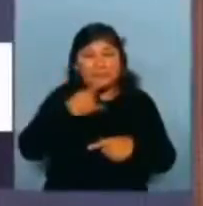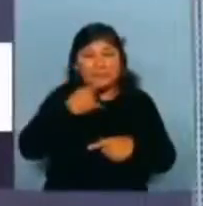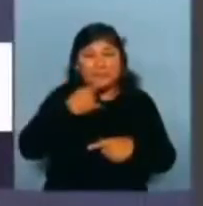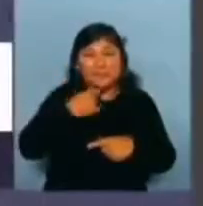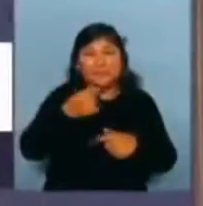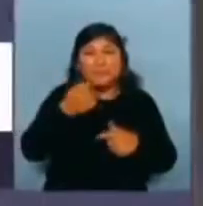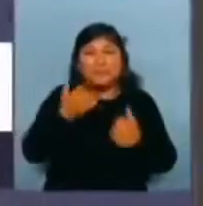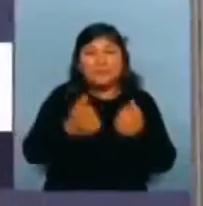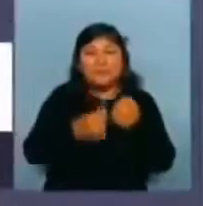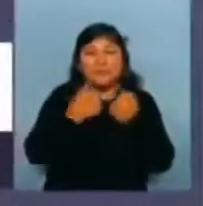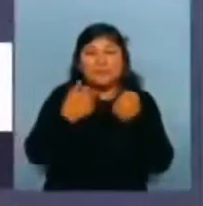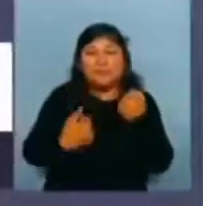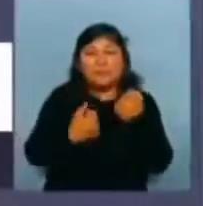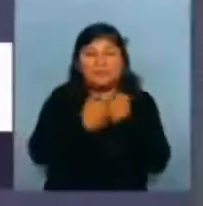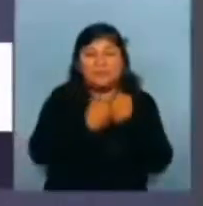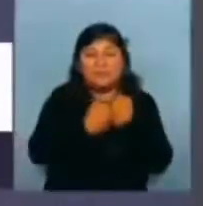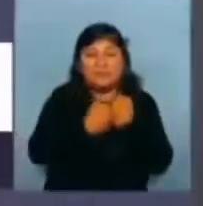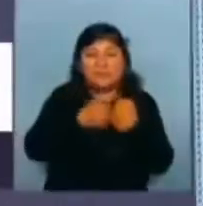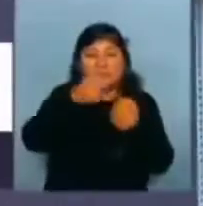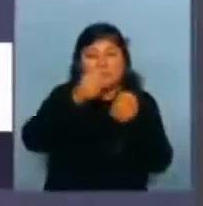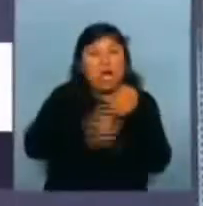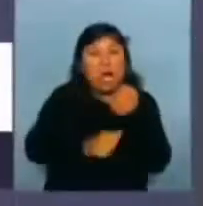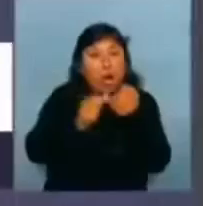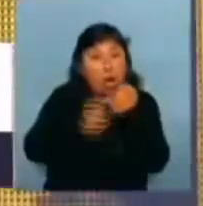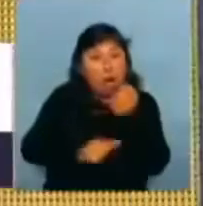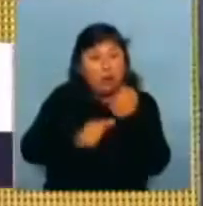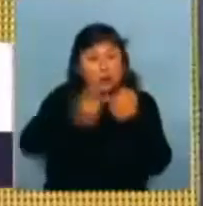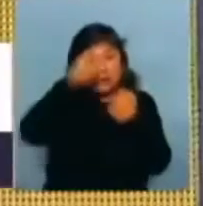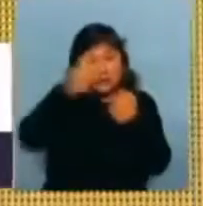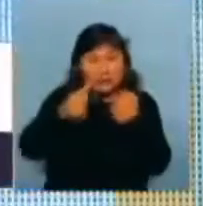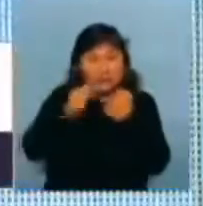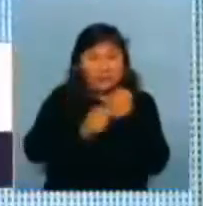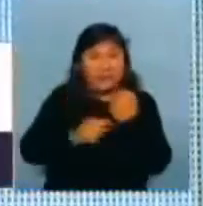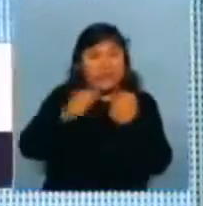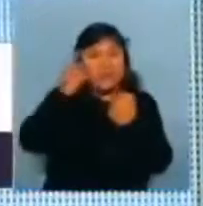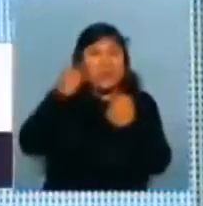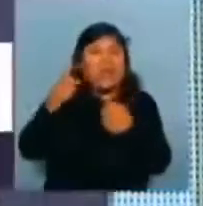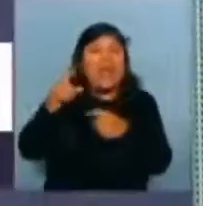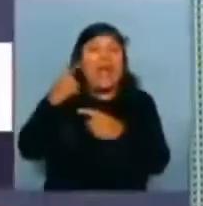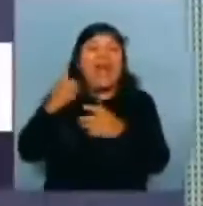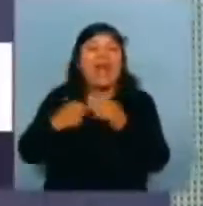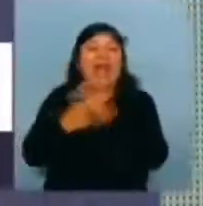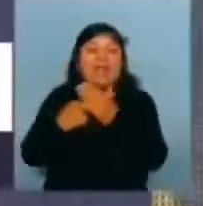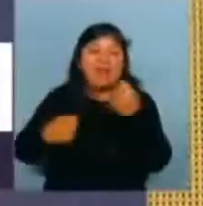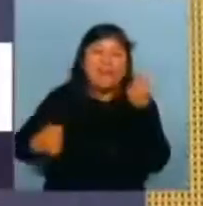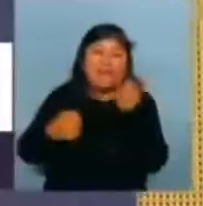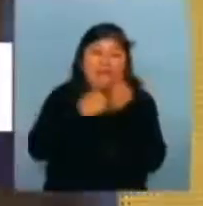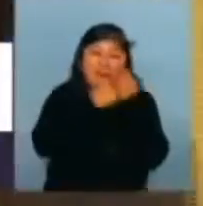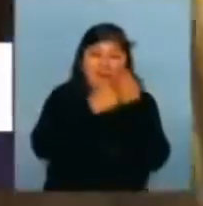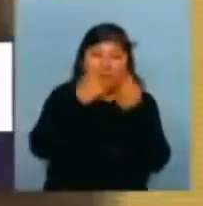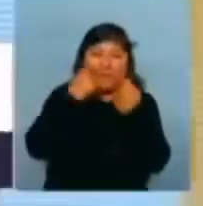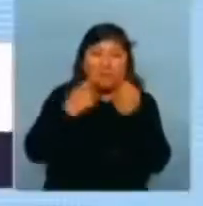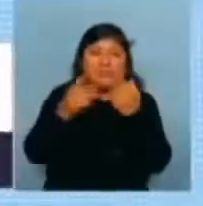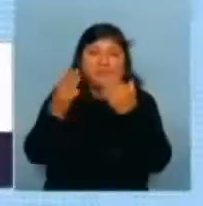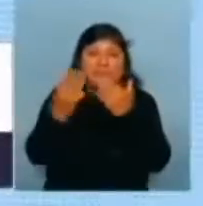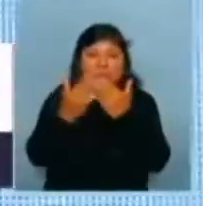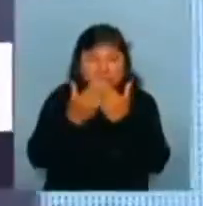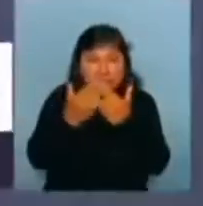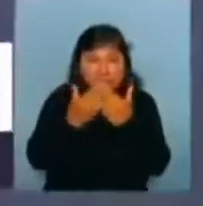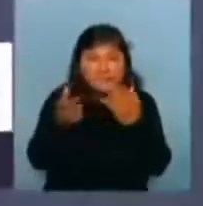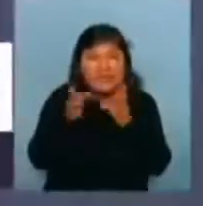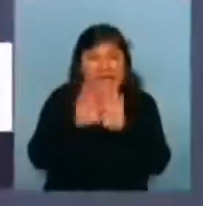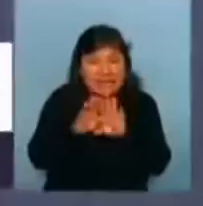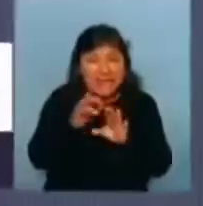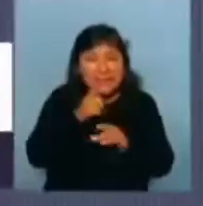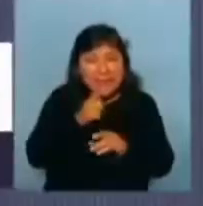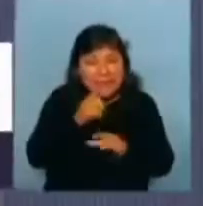corte, que fue un cabezazo. Así que bueno, ahora esperando que cierre bien, que aproximen bien los bordes. Y bueno, esperando que